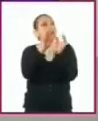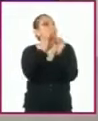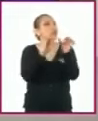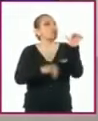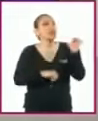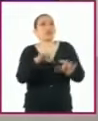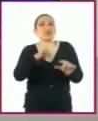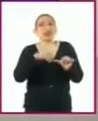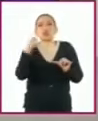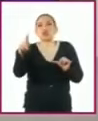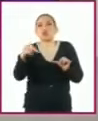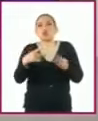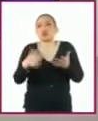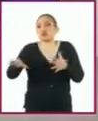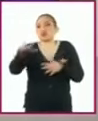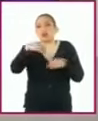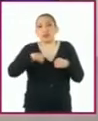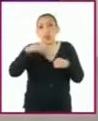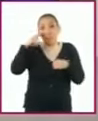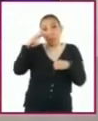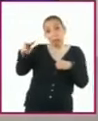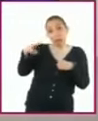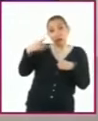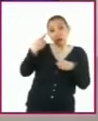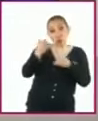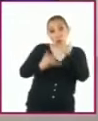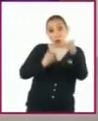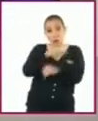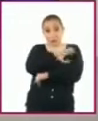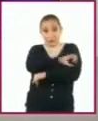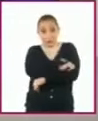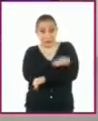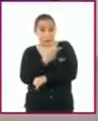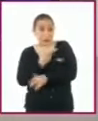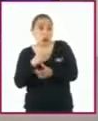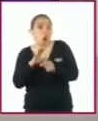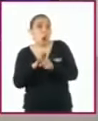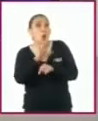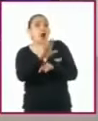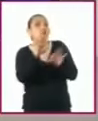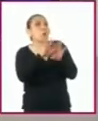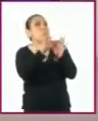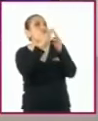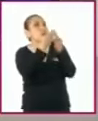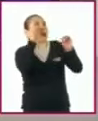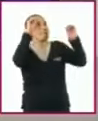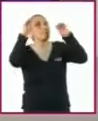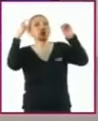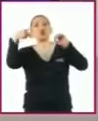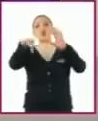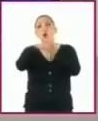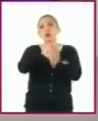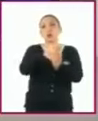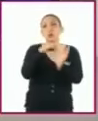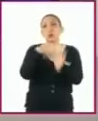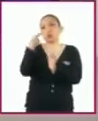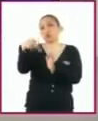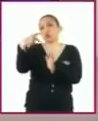actividad, ya sea inspirada en sus juegos favoritos o la forma en que acomodan su habitación. Pueden echar a